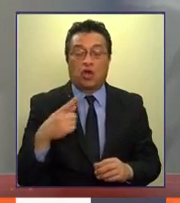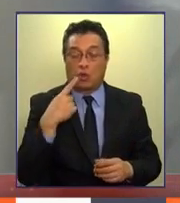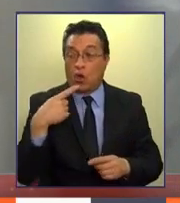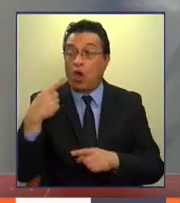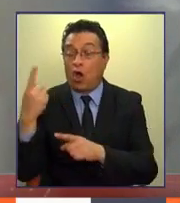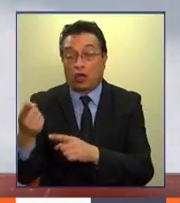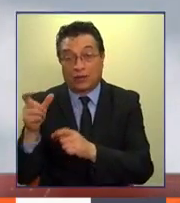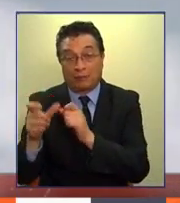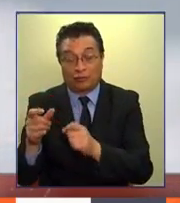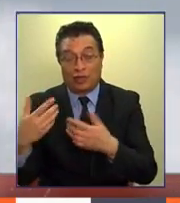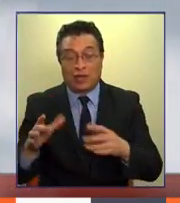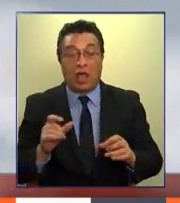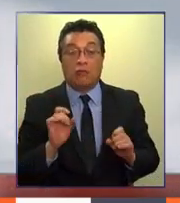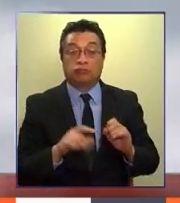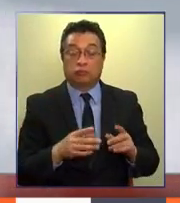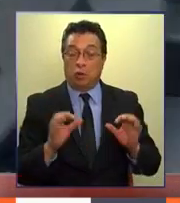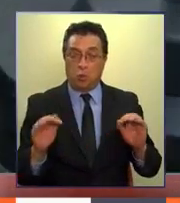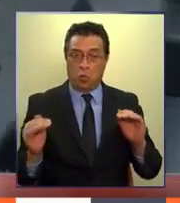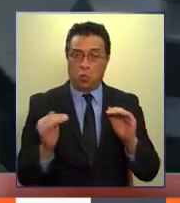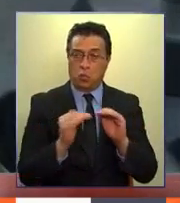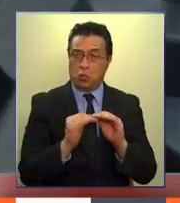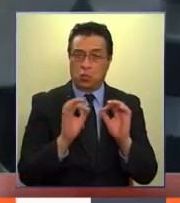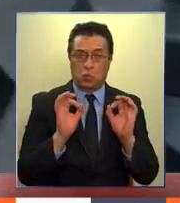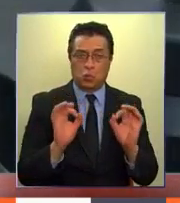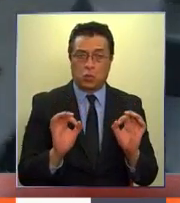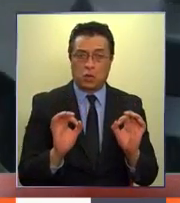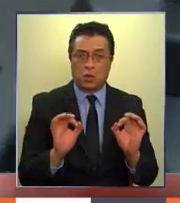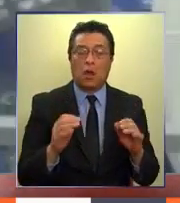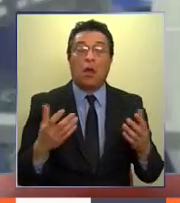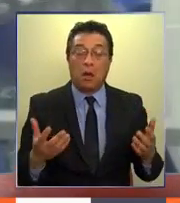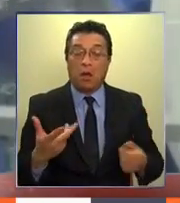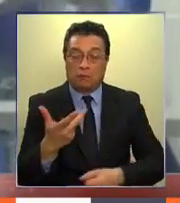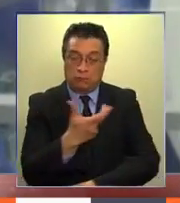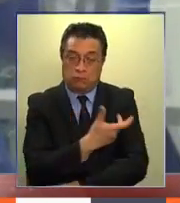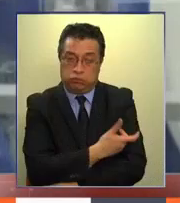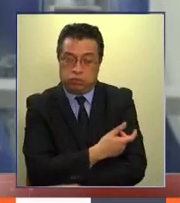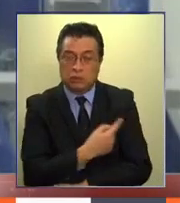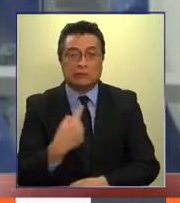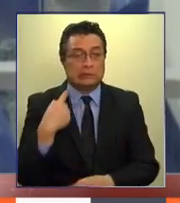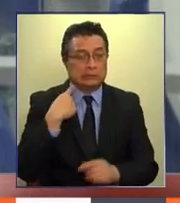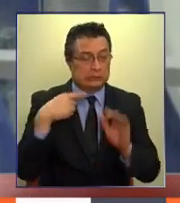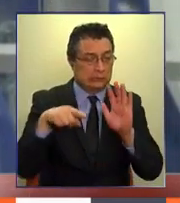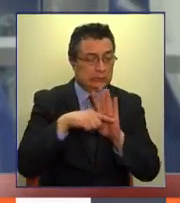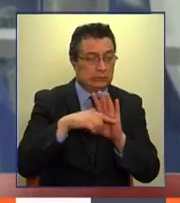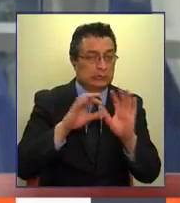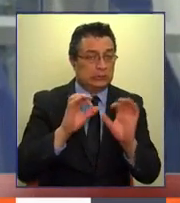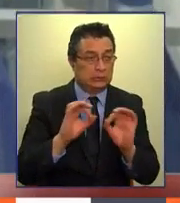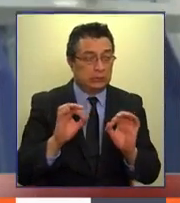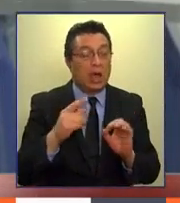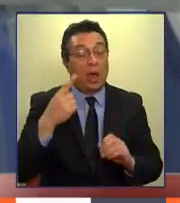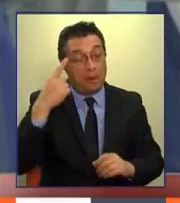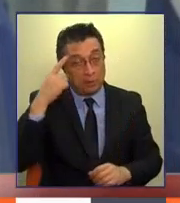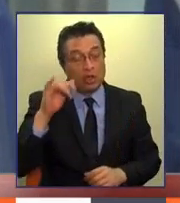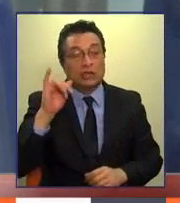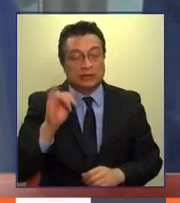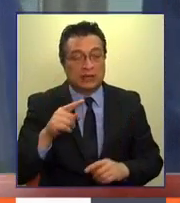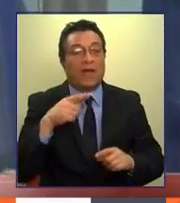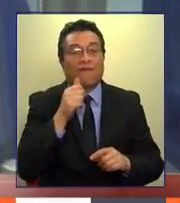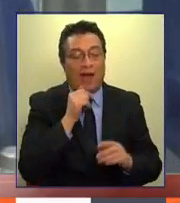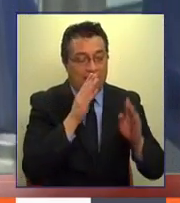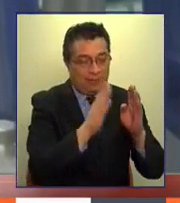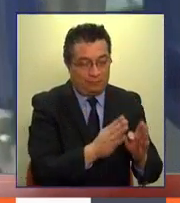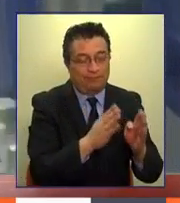convalecientes. También se ha verificado que este proyecto de vacuna no es tóxico, aunque quedan, lo sabemos, otras fases